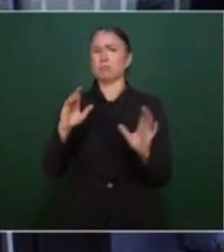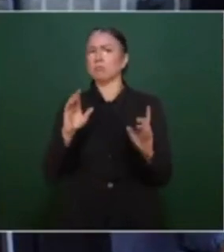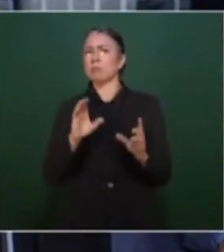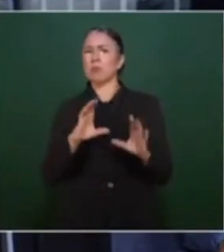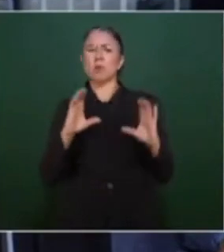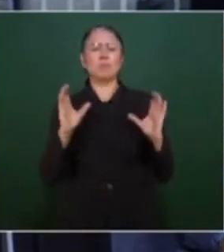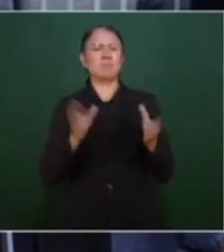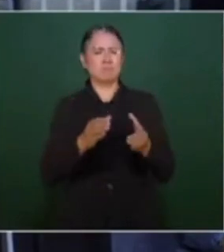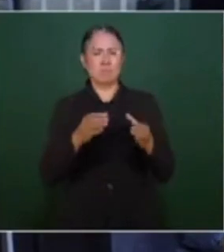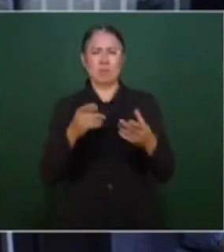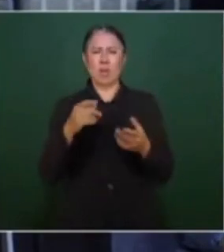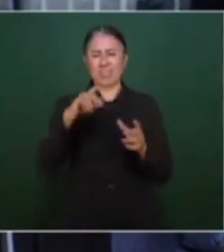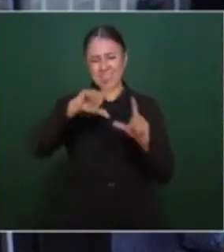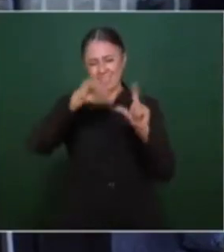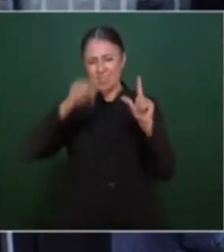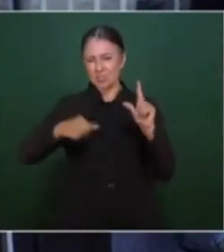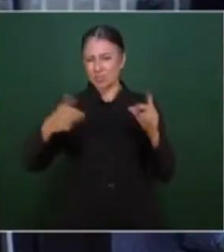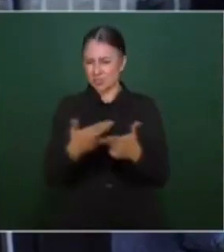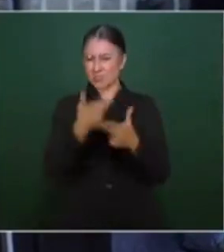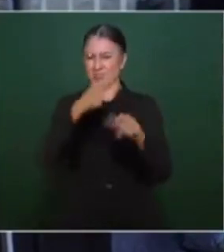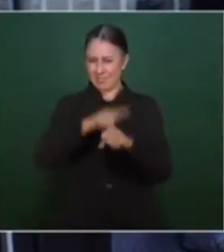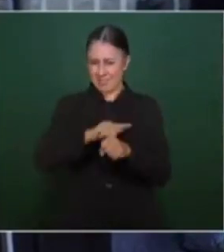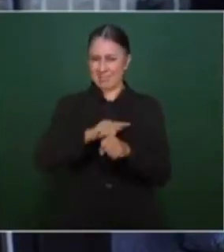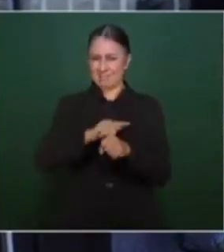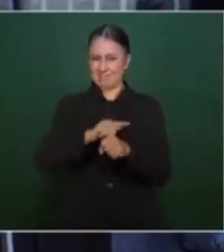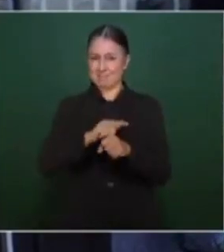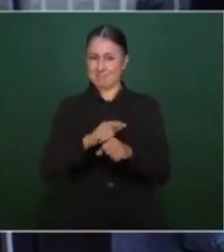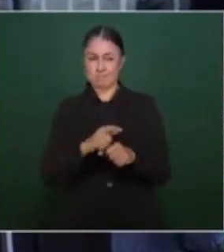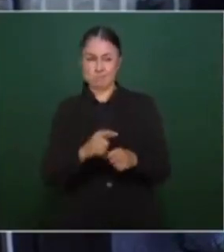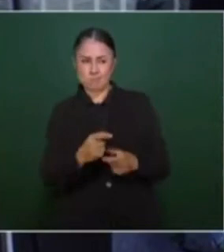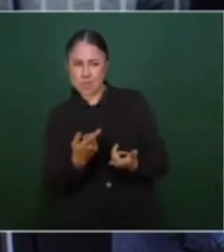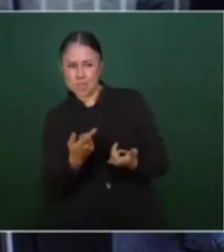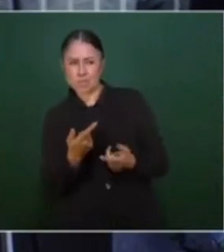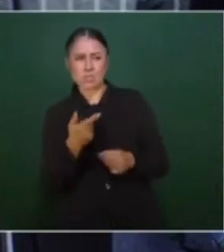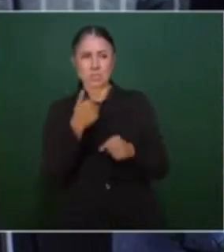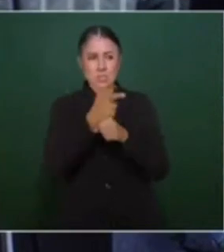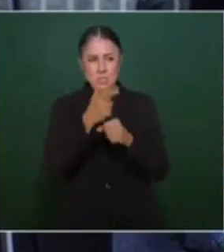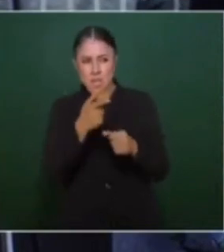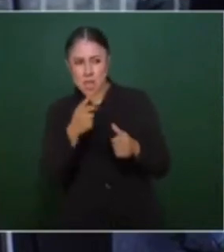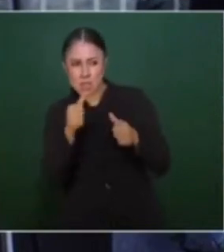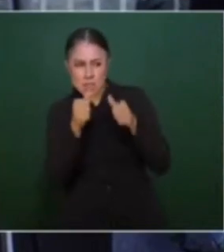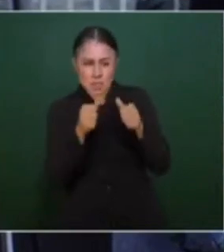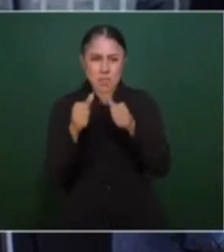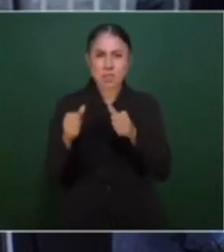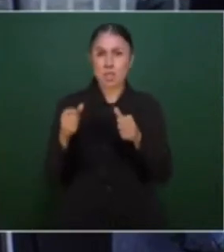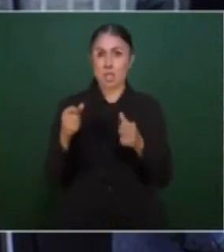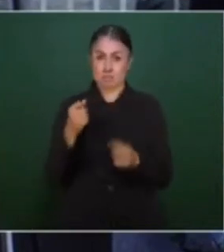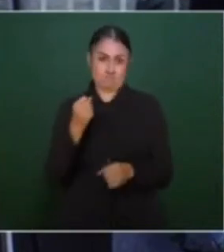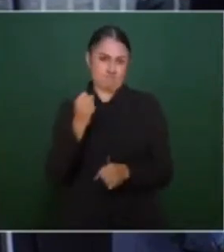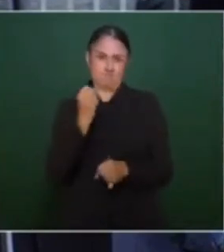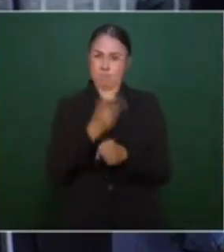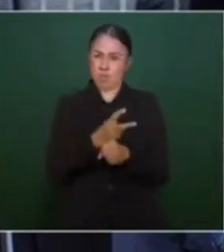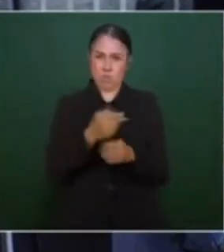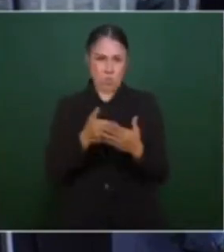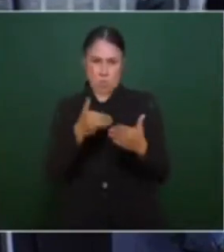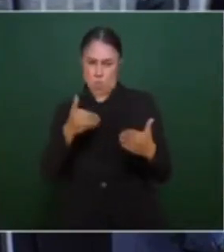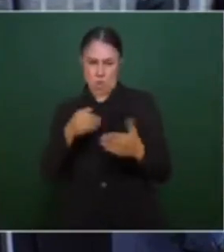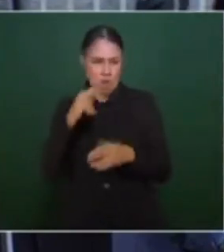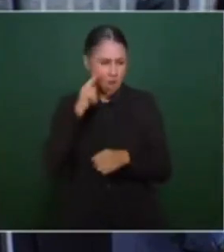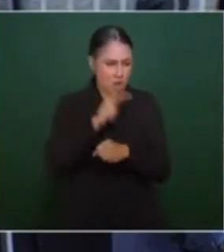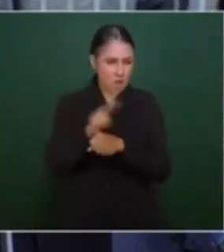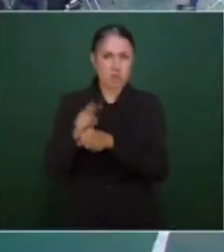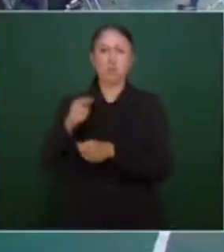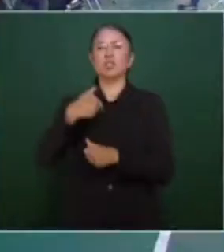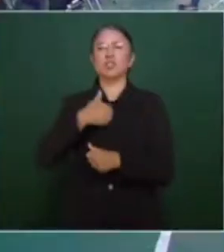Temprana de periodistas y activistas, y yo quiero hablar por mis compañeros que están